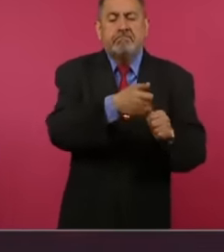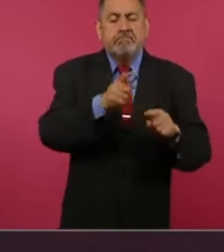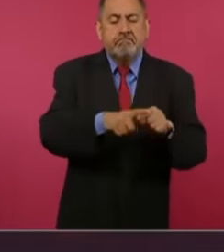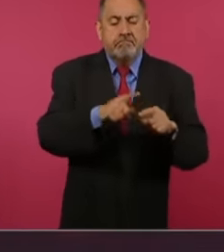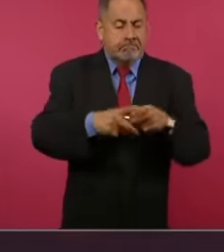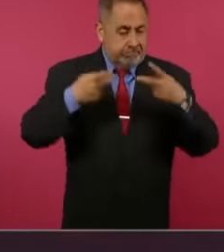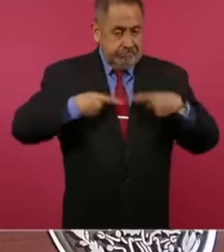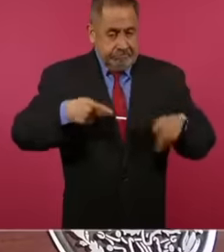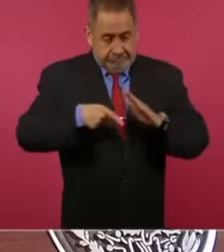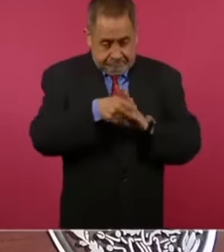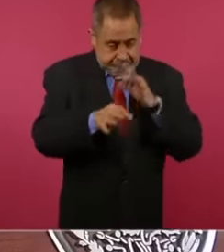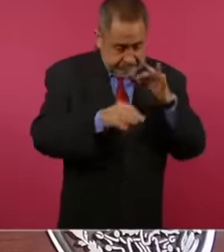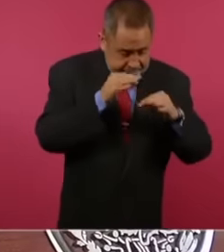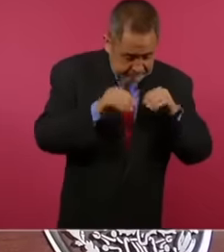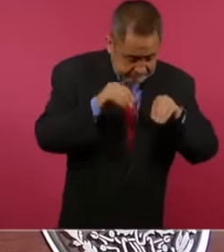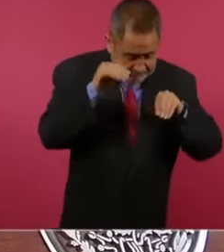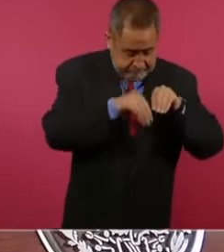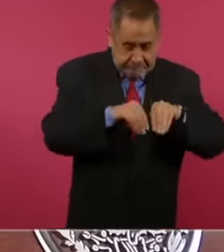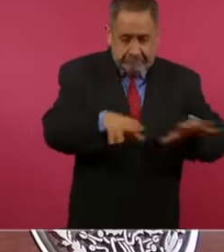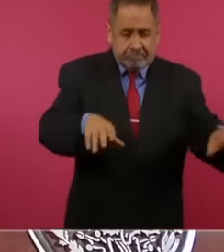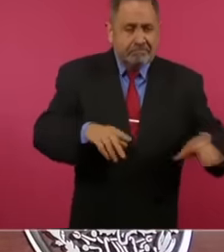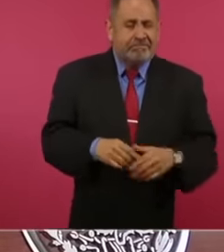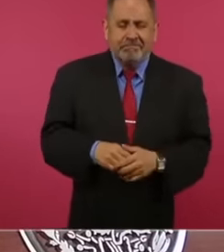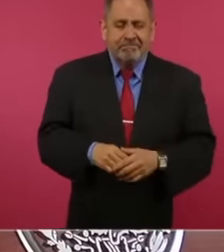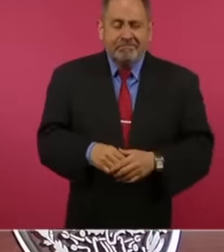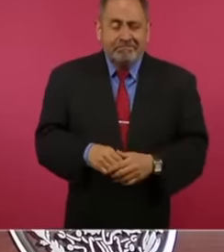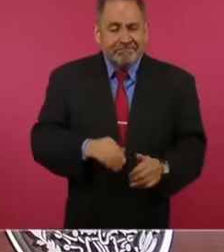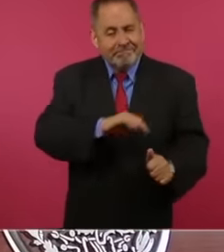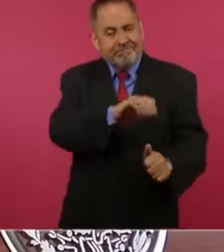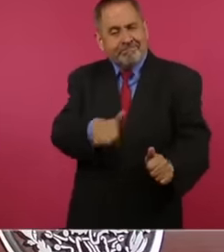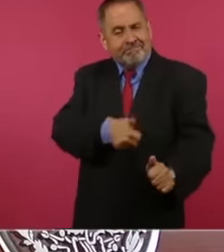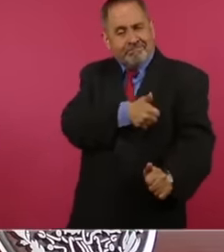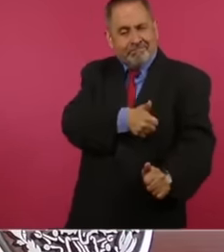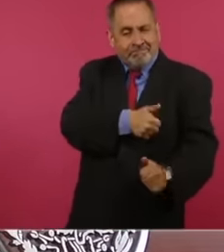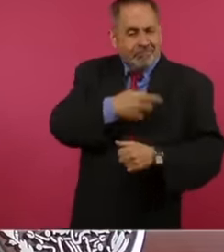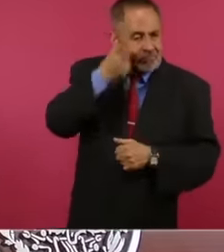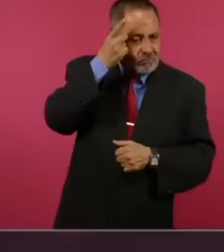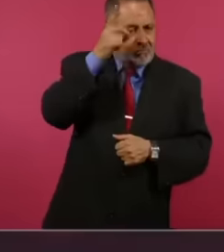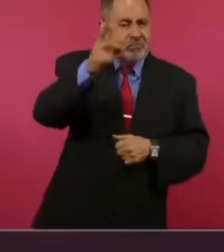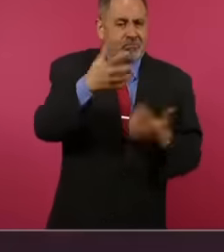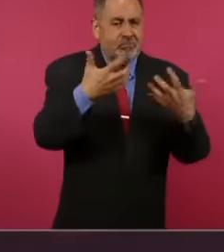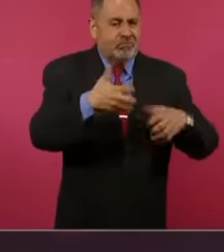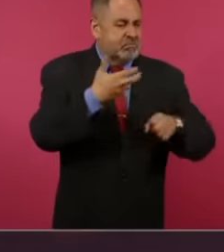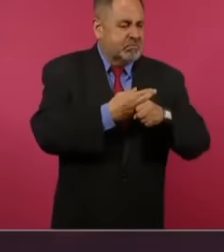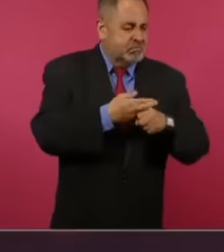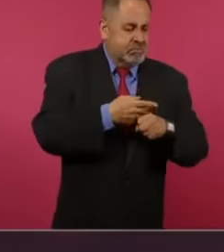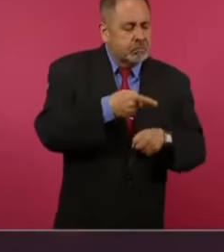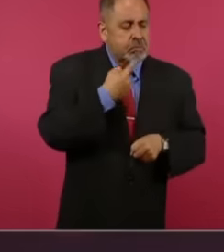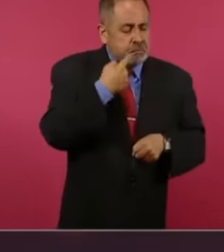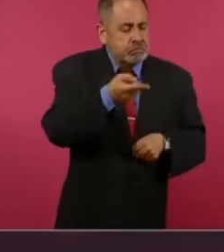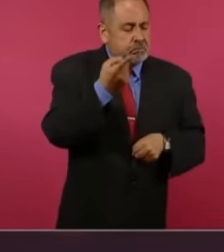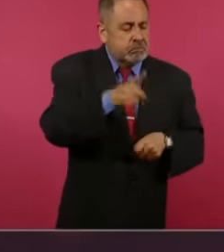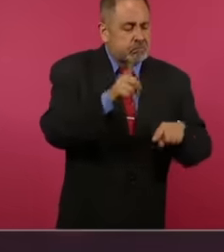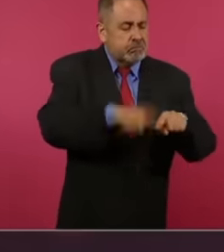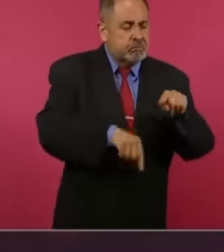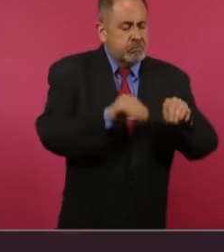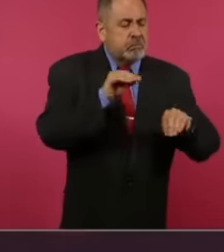los periodistas, lo manejan los empresarios.